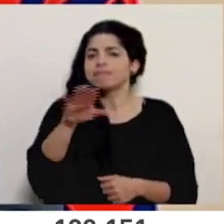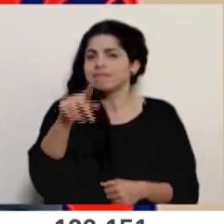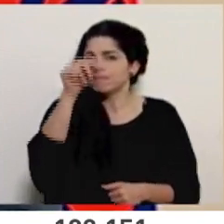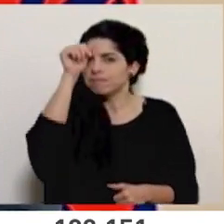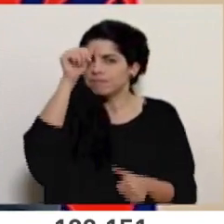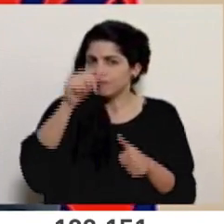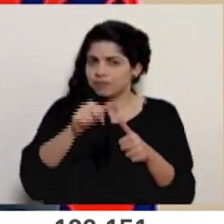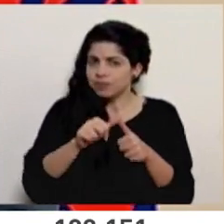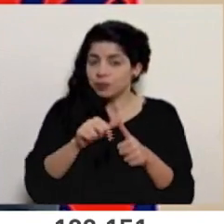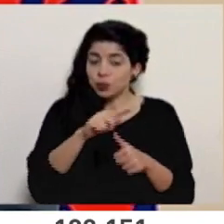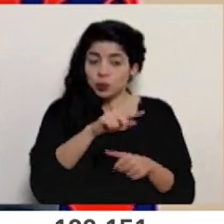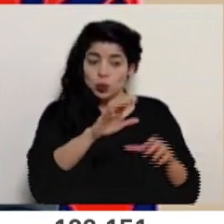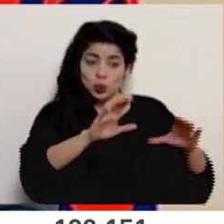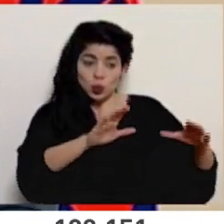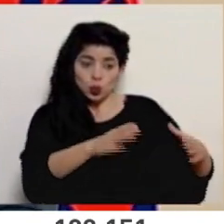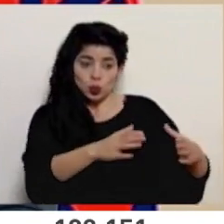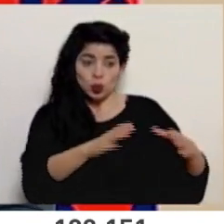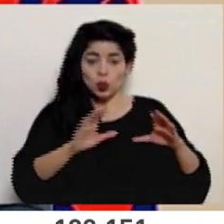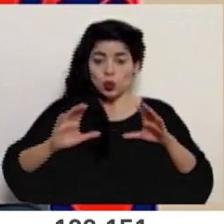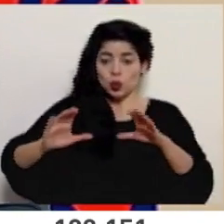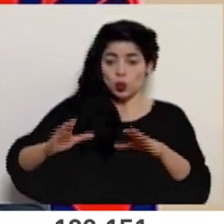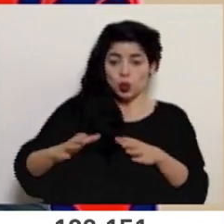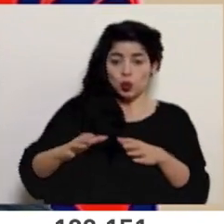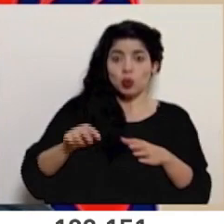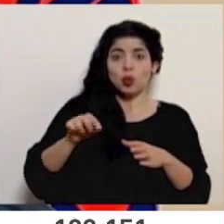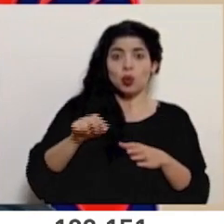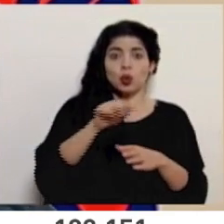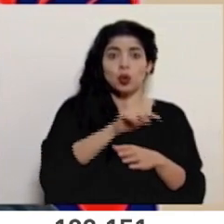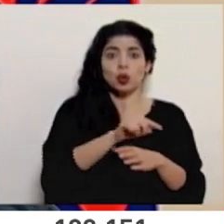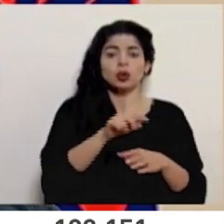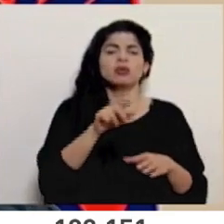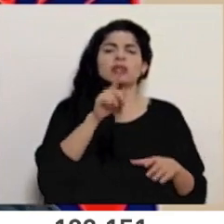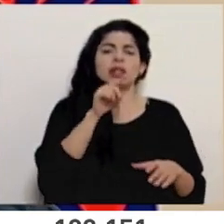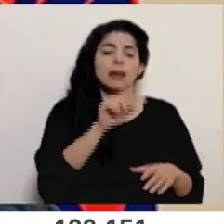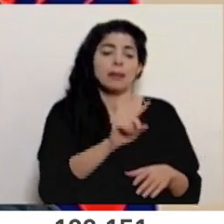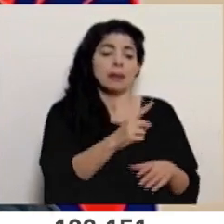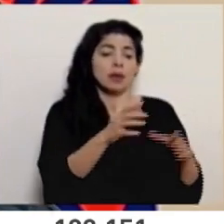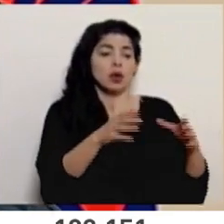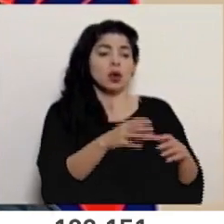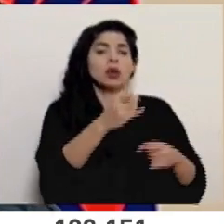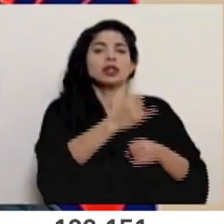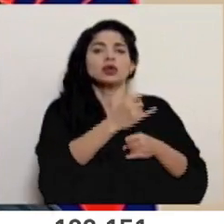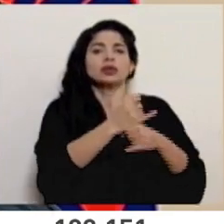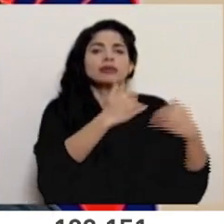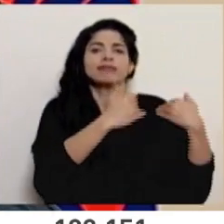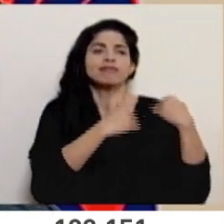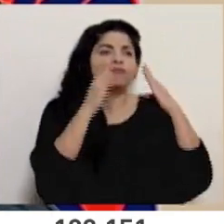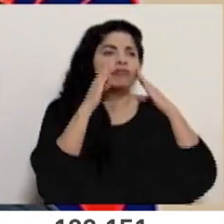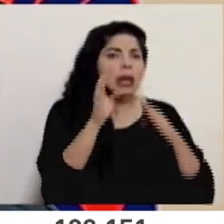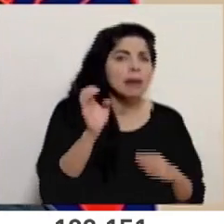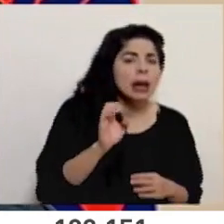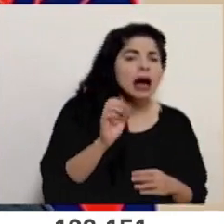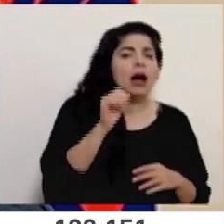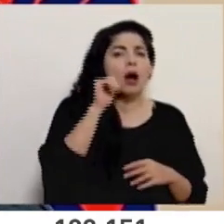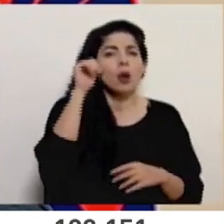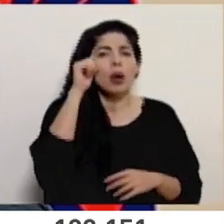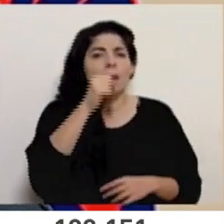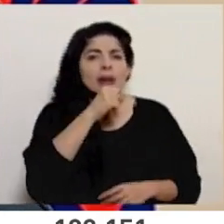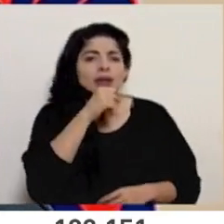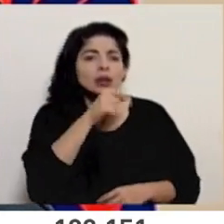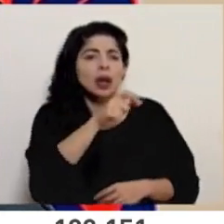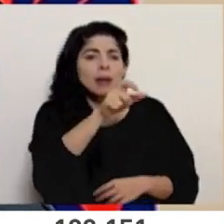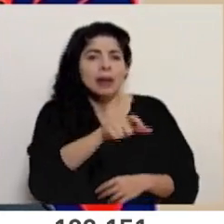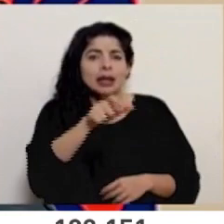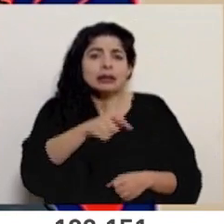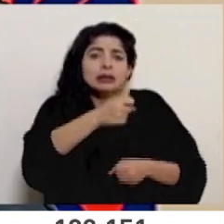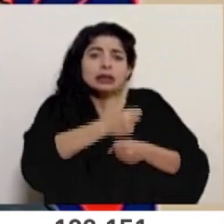Recordar que estos grupos corresponden a las instituciones de primera respuesta ante situaciones de emergencia, adultos mayores, funcionarios de hogares de